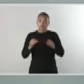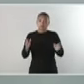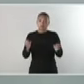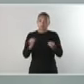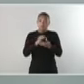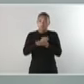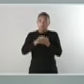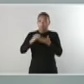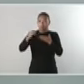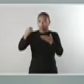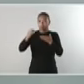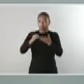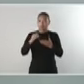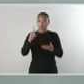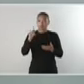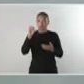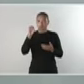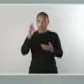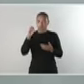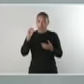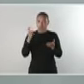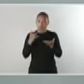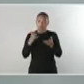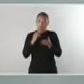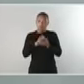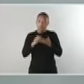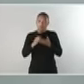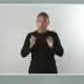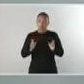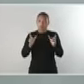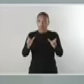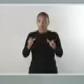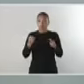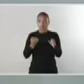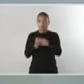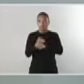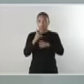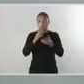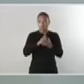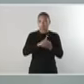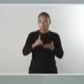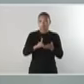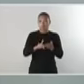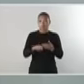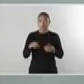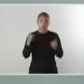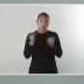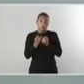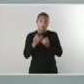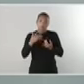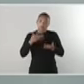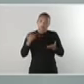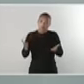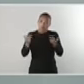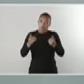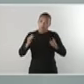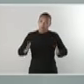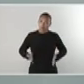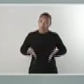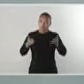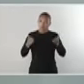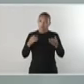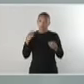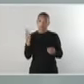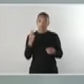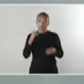restablecer el orden la seguridad y el estado de derecho y con ellos vamos a recuperar la confianza indispensable para